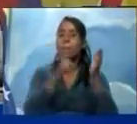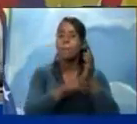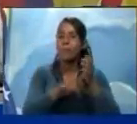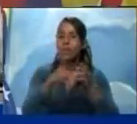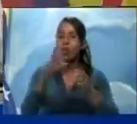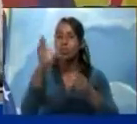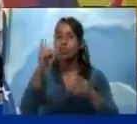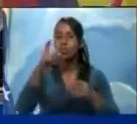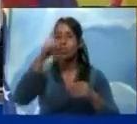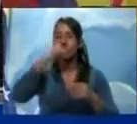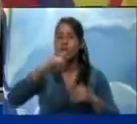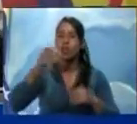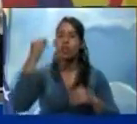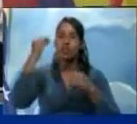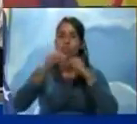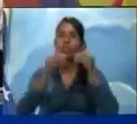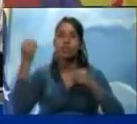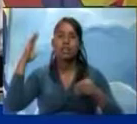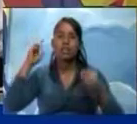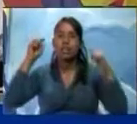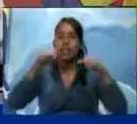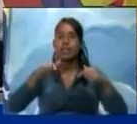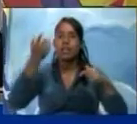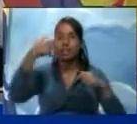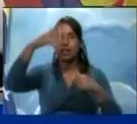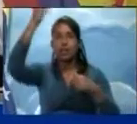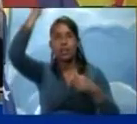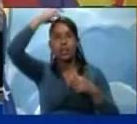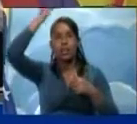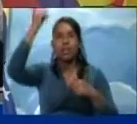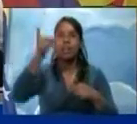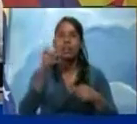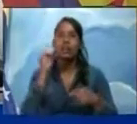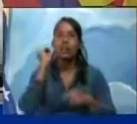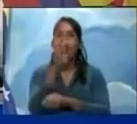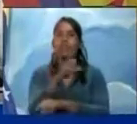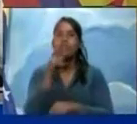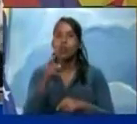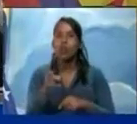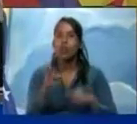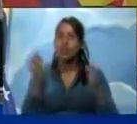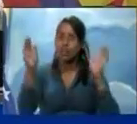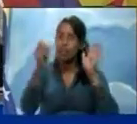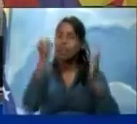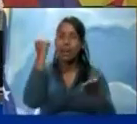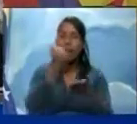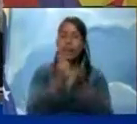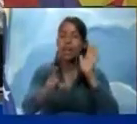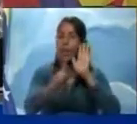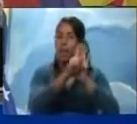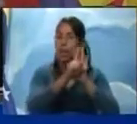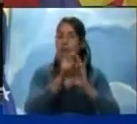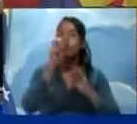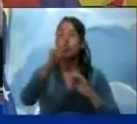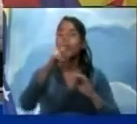2800 años hace que este rey Darío lanzó este decreto. Han